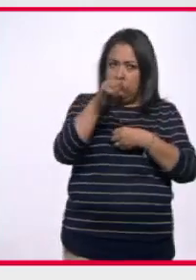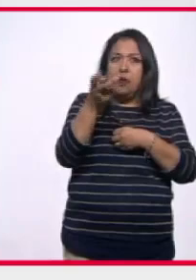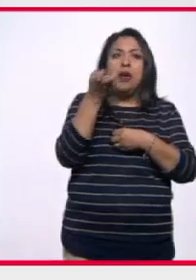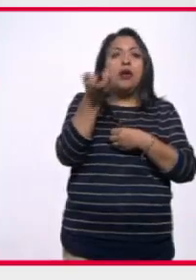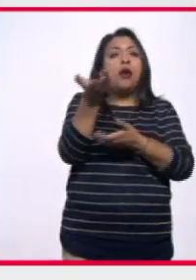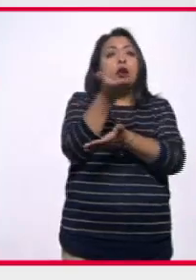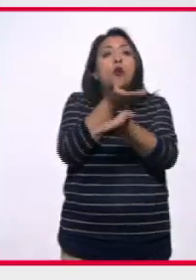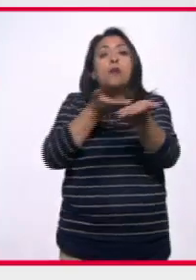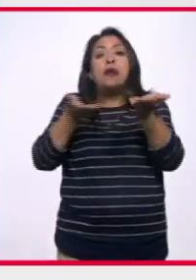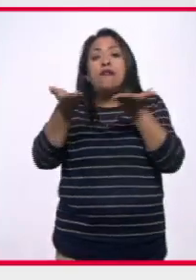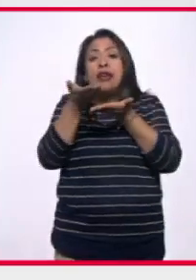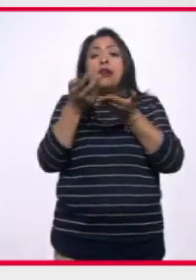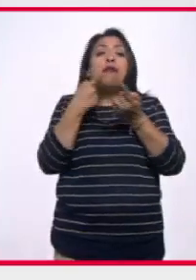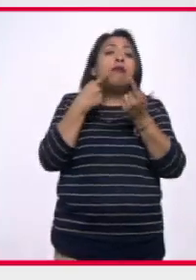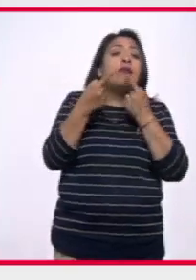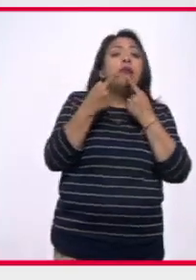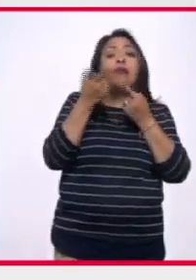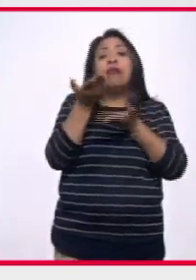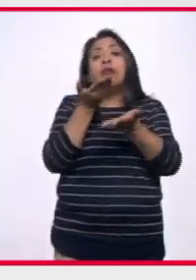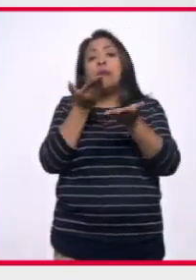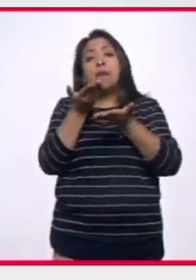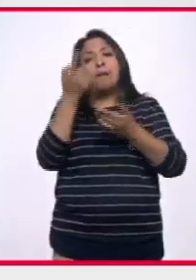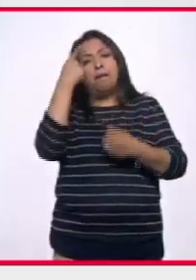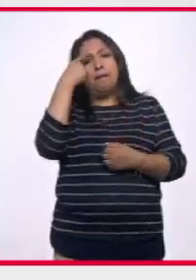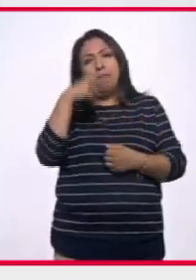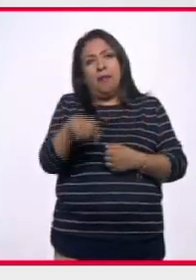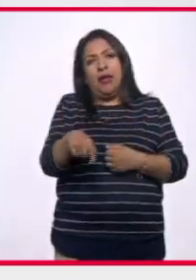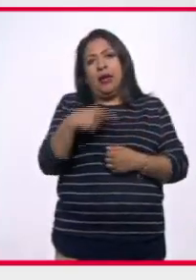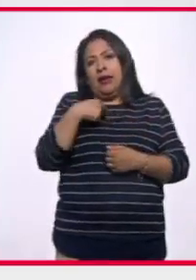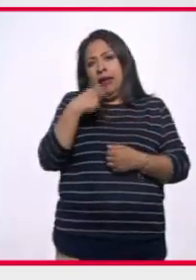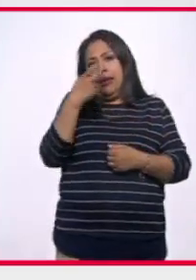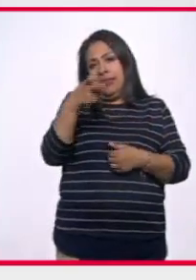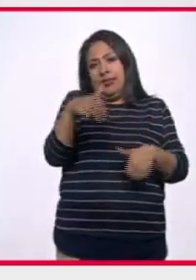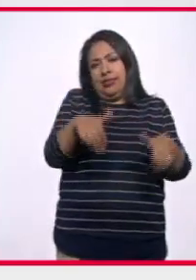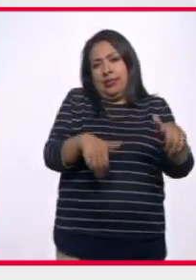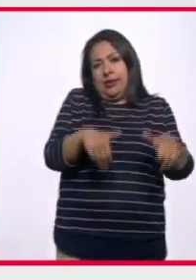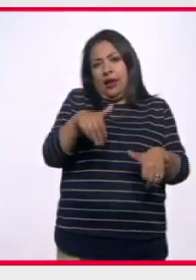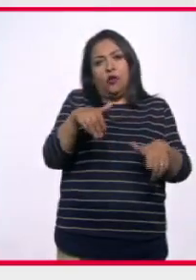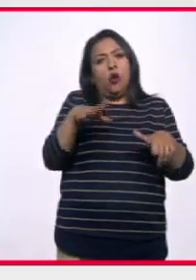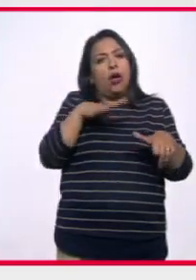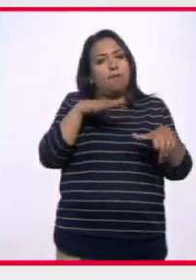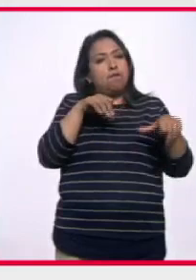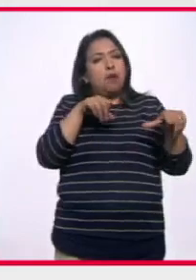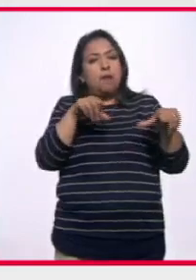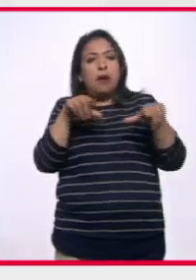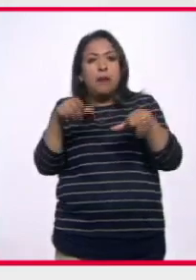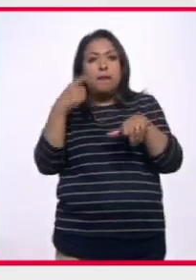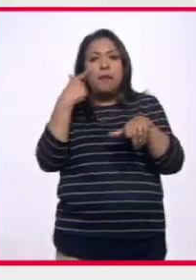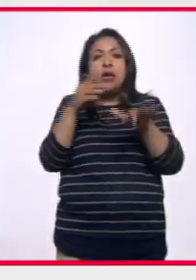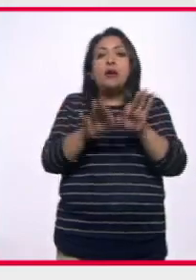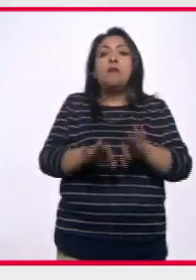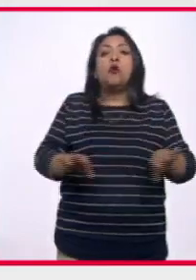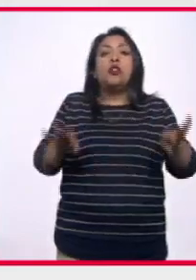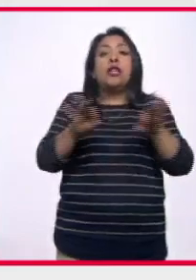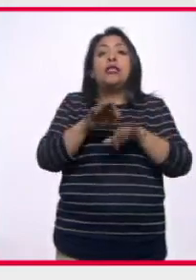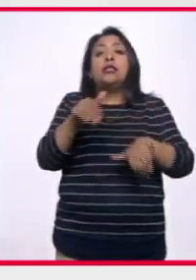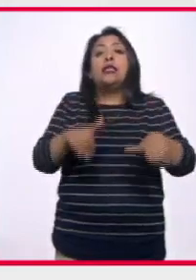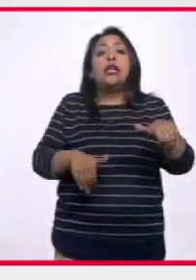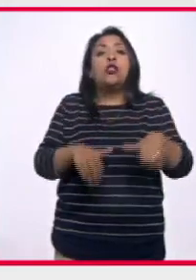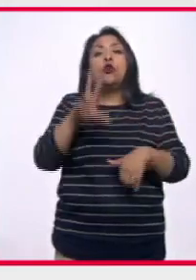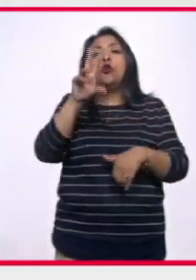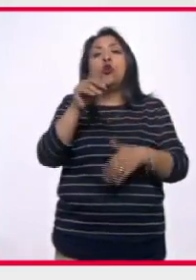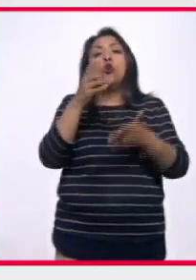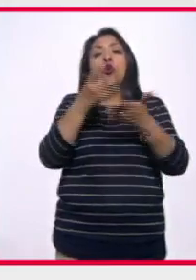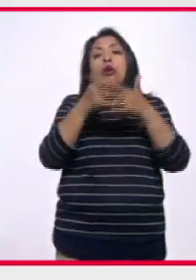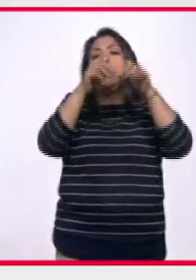convivencia de diálogo para que bueno esto el teatro sobreviva y veamos la importancia del teatro no solo como